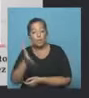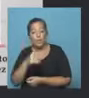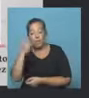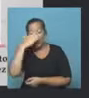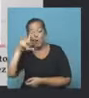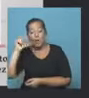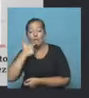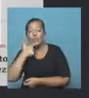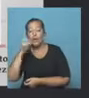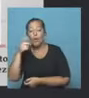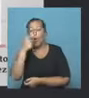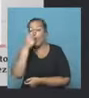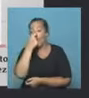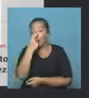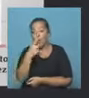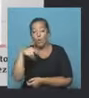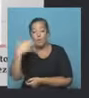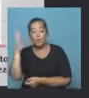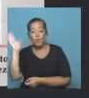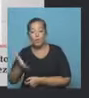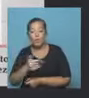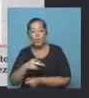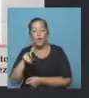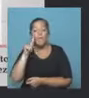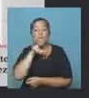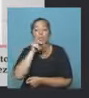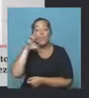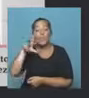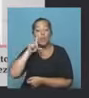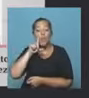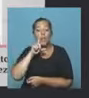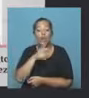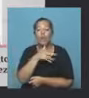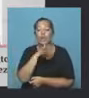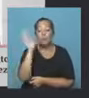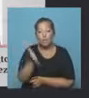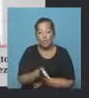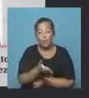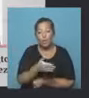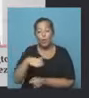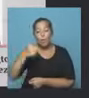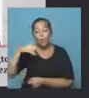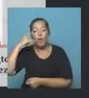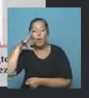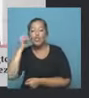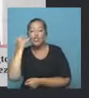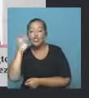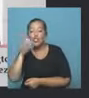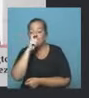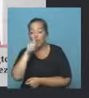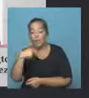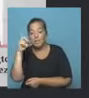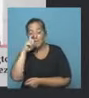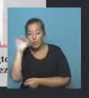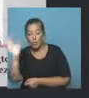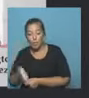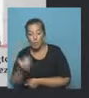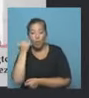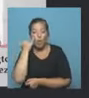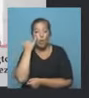21 5% cynthia viteri con el 14 por ciento de la intención de voto paco moncayo 77 por ciento abdalá